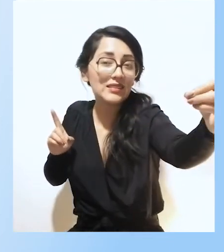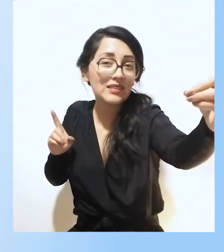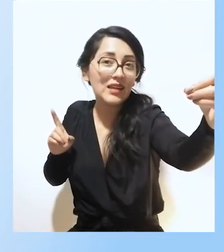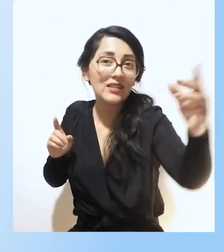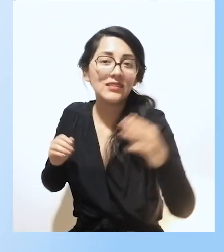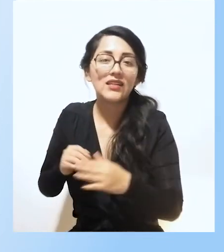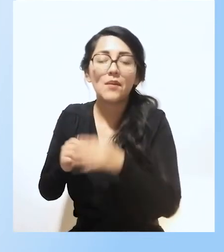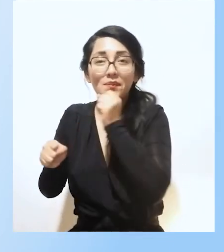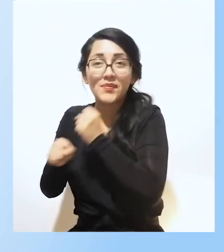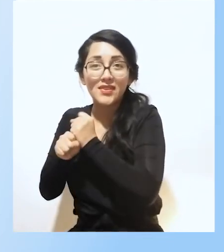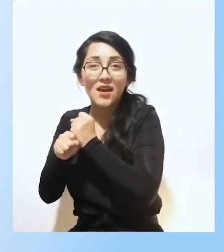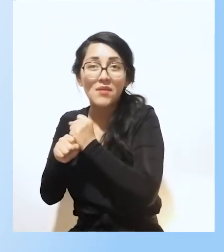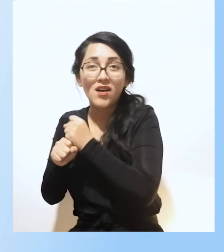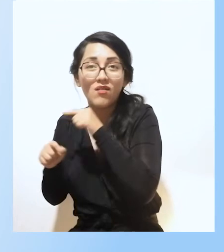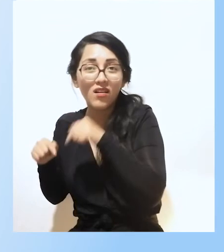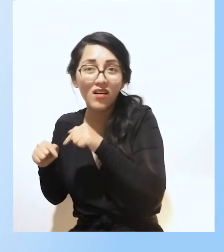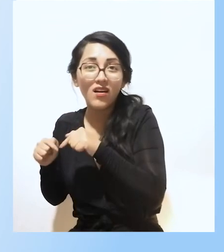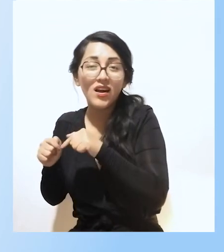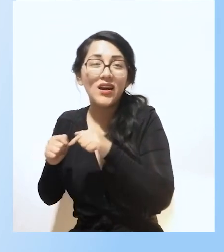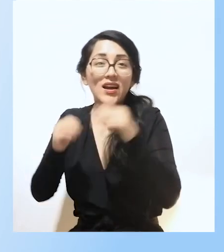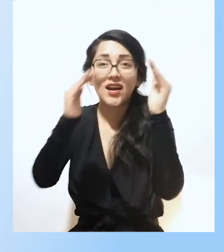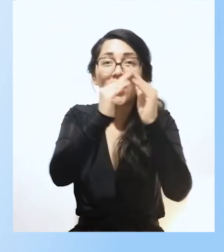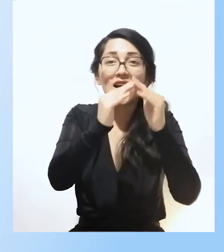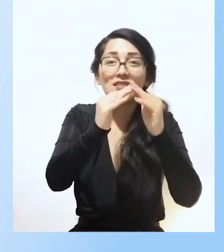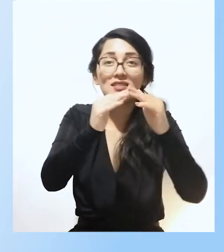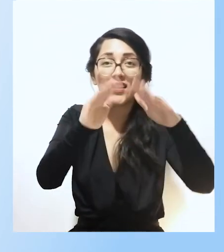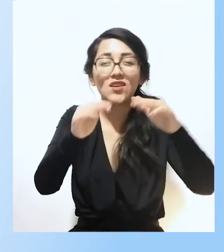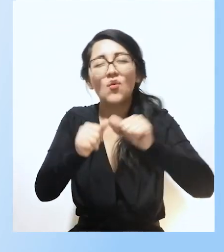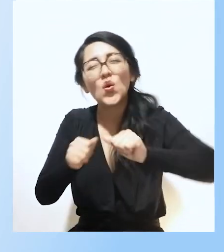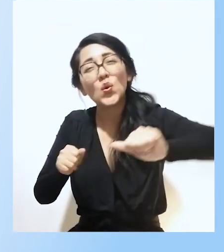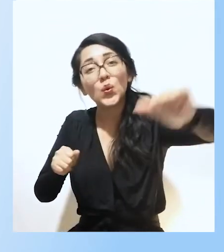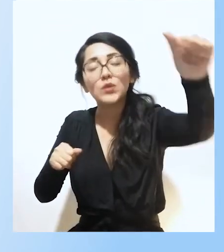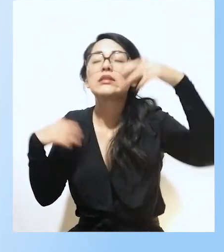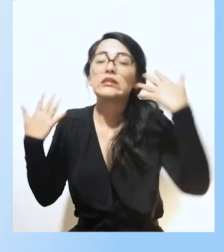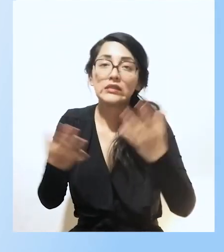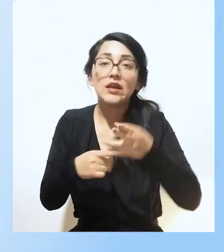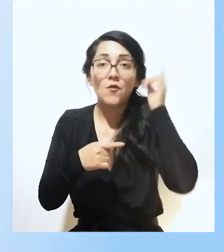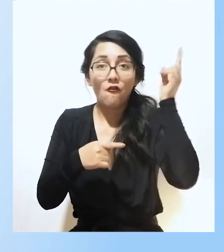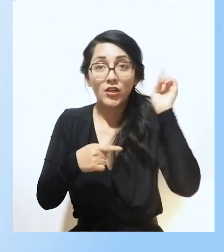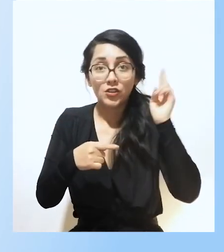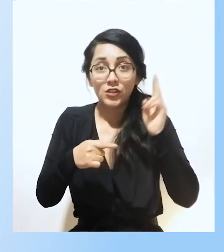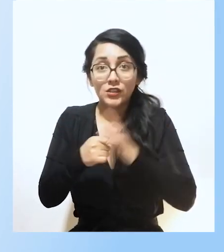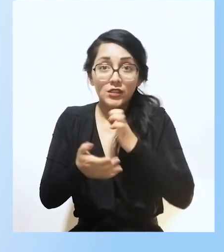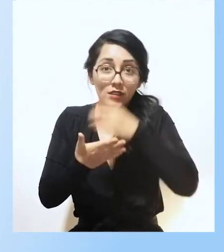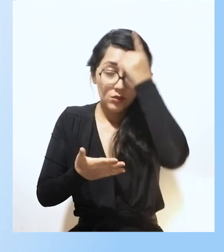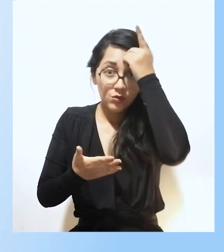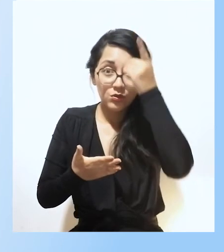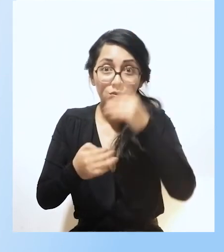del niño. Hay muchas cosas, ¿no?, que desde el profesional de la educación hay que